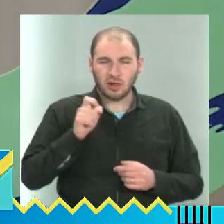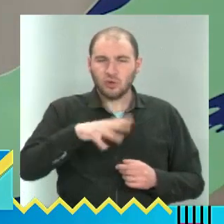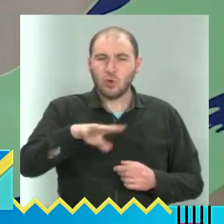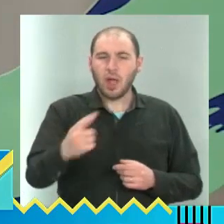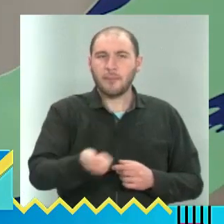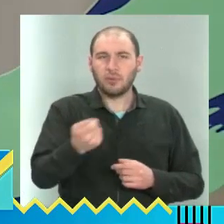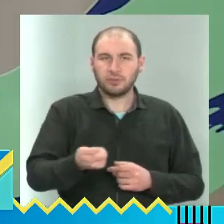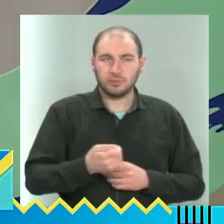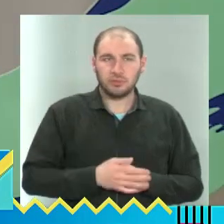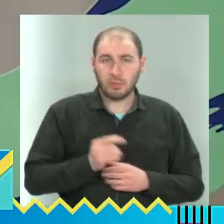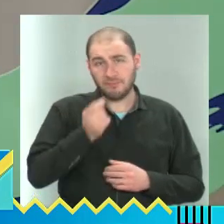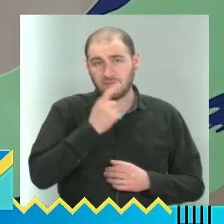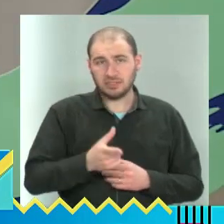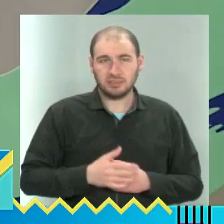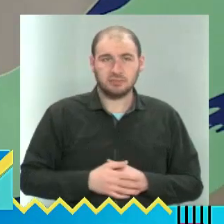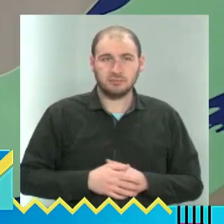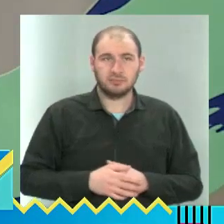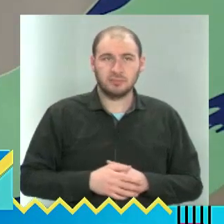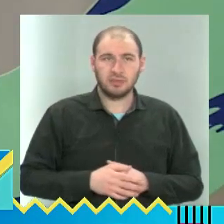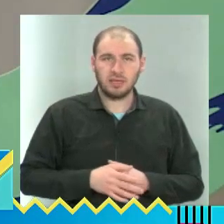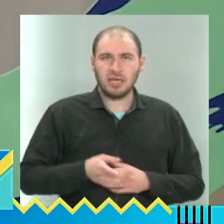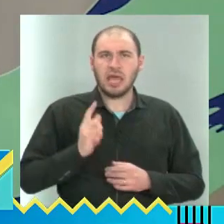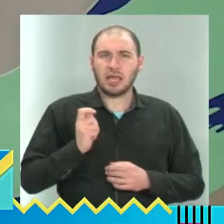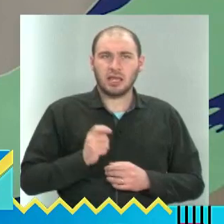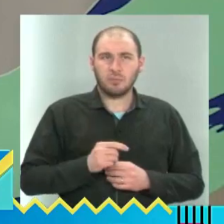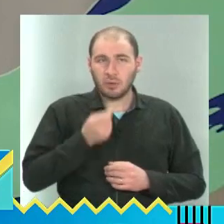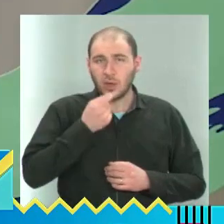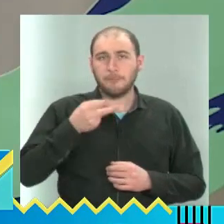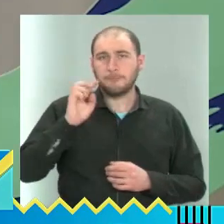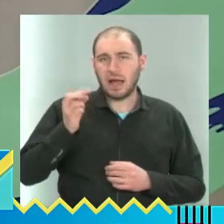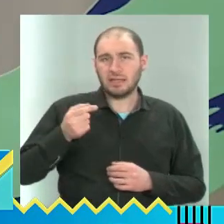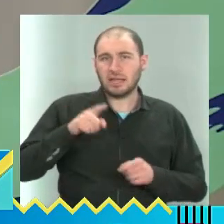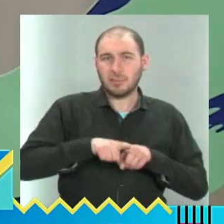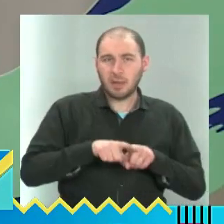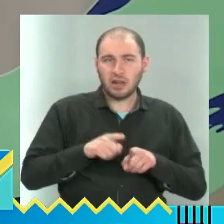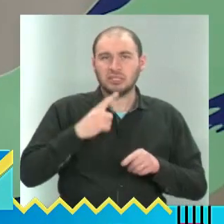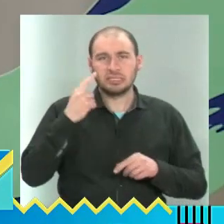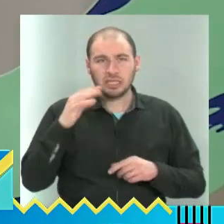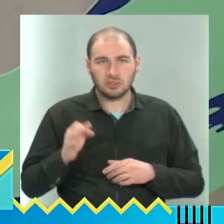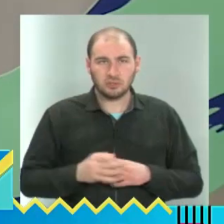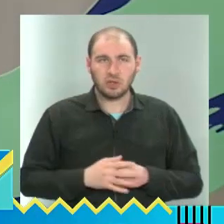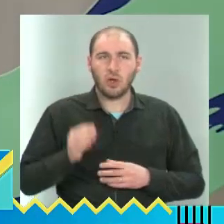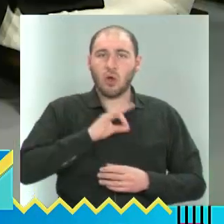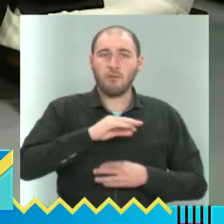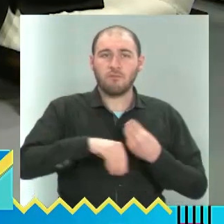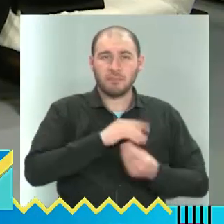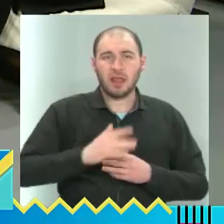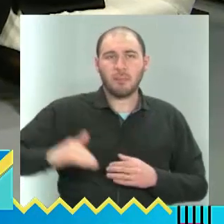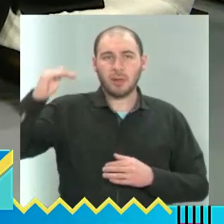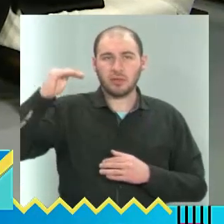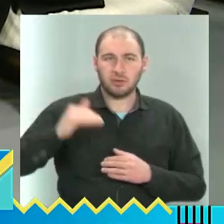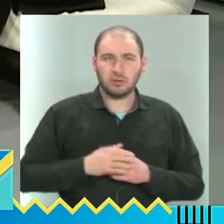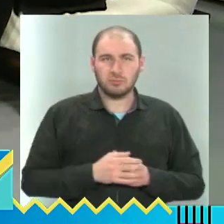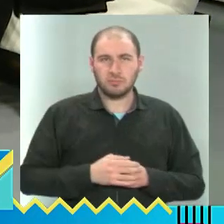prostíbulo era muy sencillo. Digamos, ¿quién de nosotros, o nuestros padres, o hermanos, o tíos, o familiares más grandes,